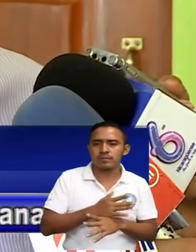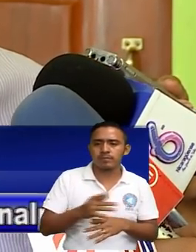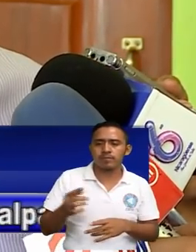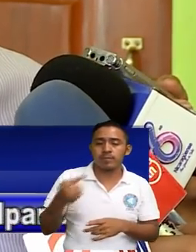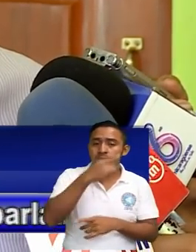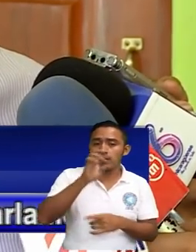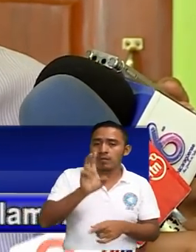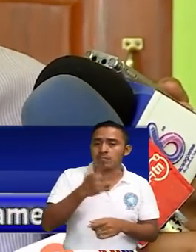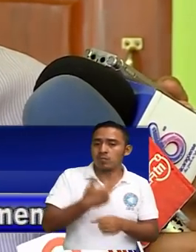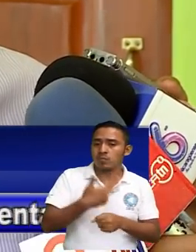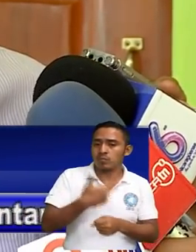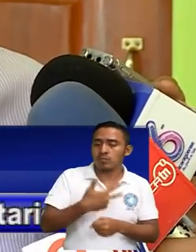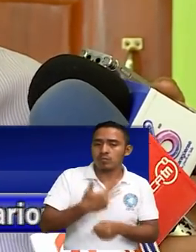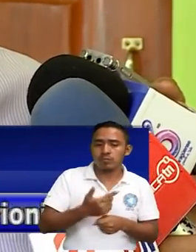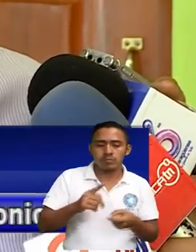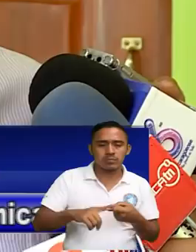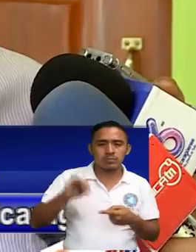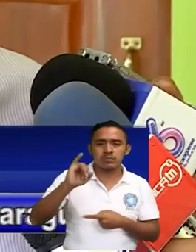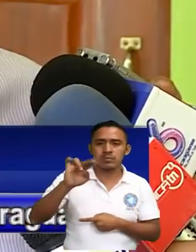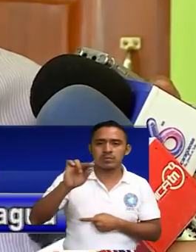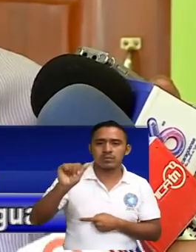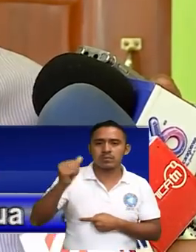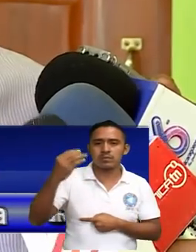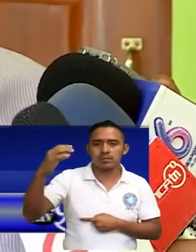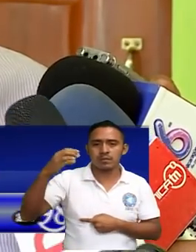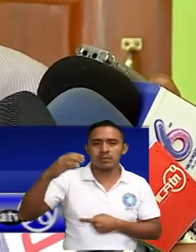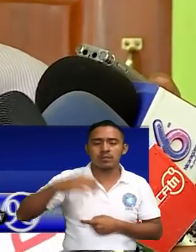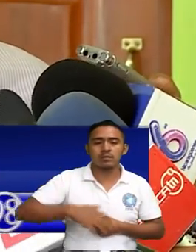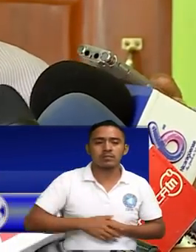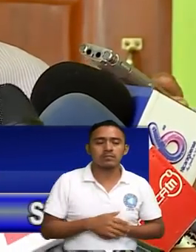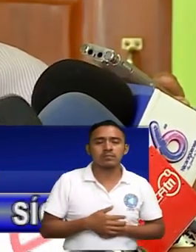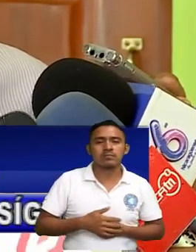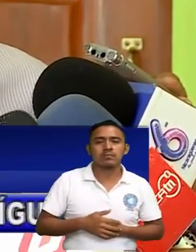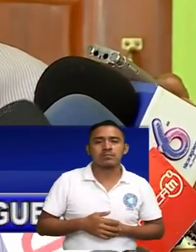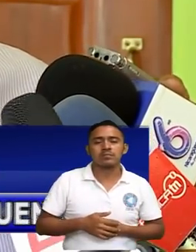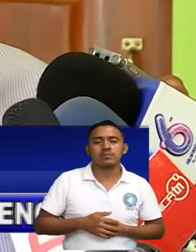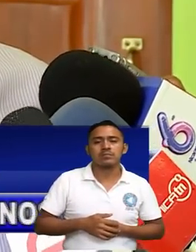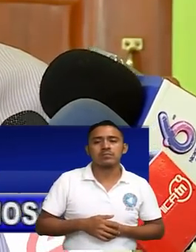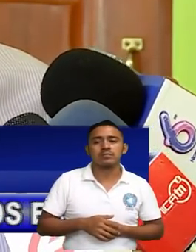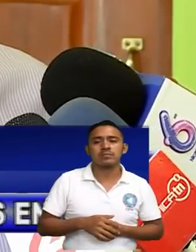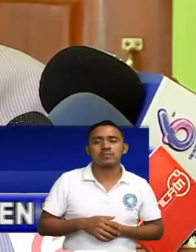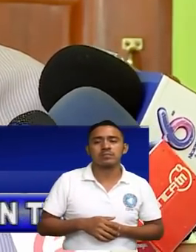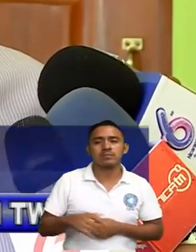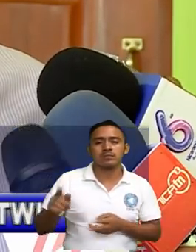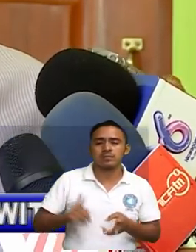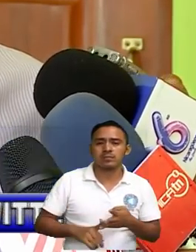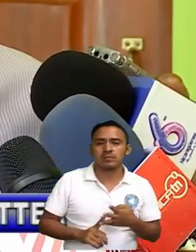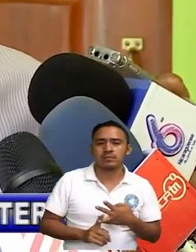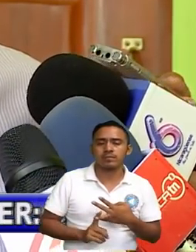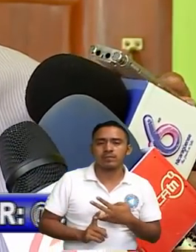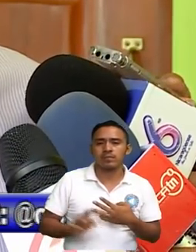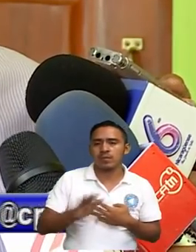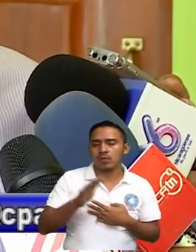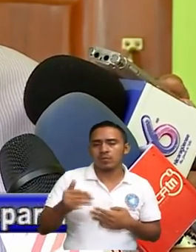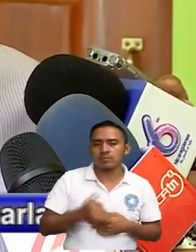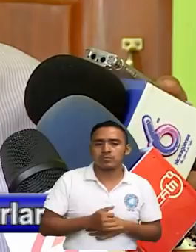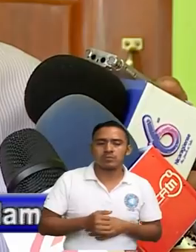en Guatemala, el INAP, que es el Instituto Nacional de Bosques, y el Ministerio de Ambiente y Recursos